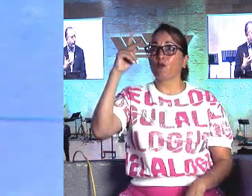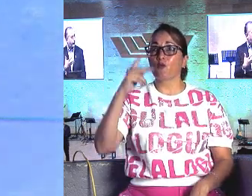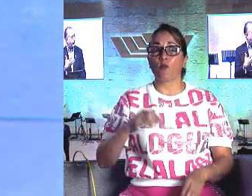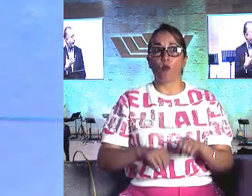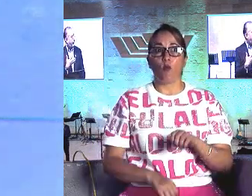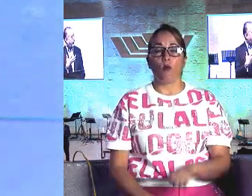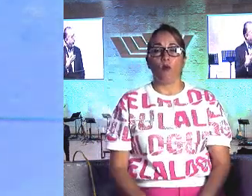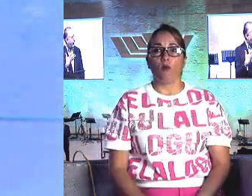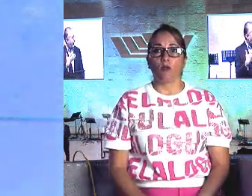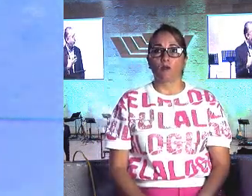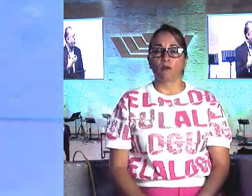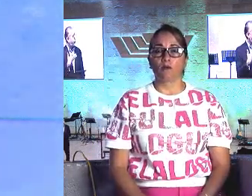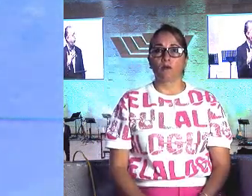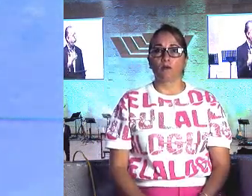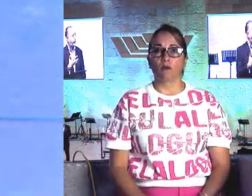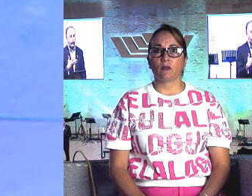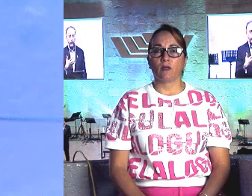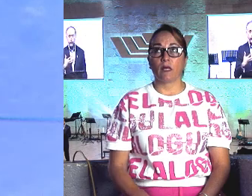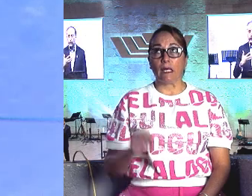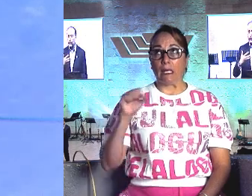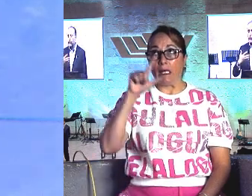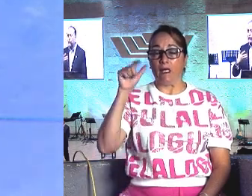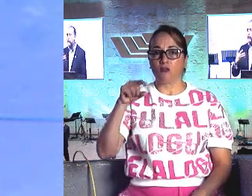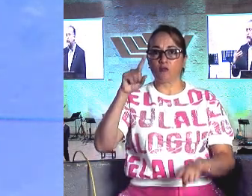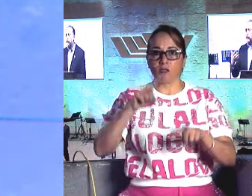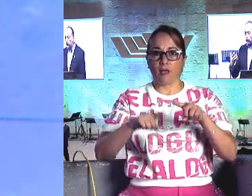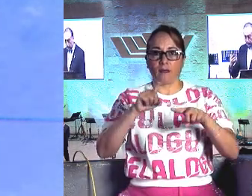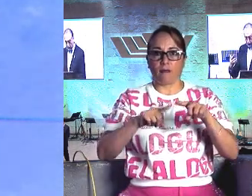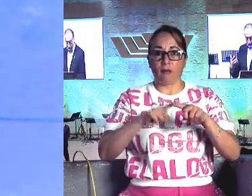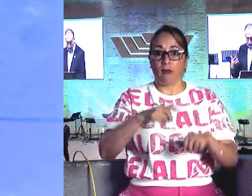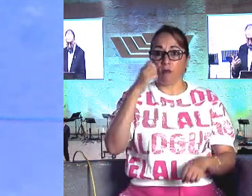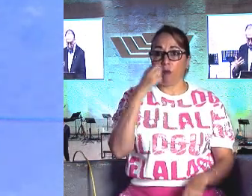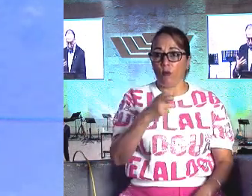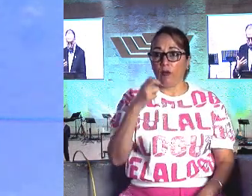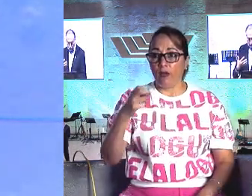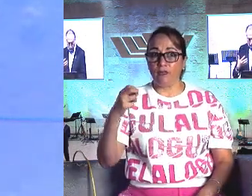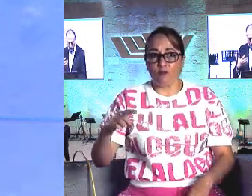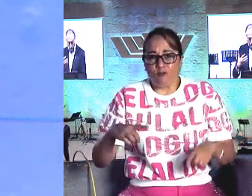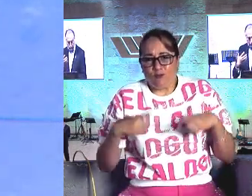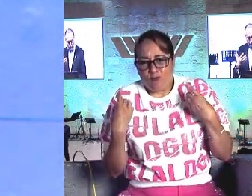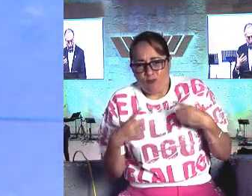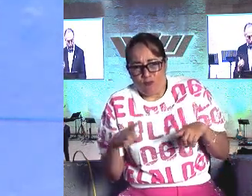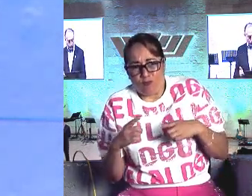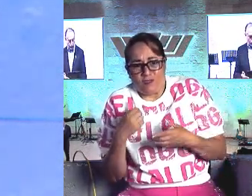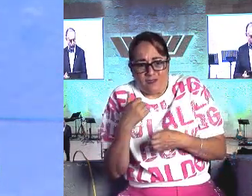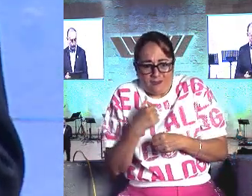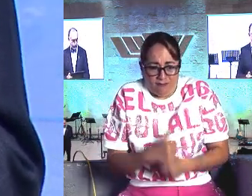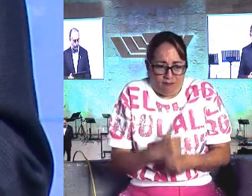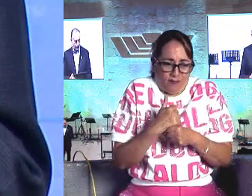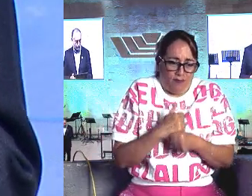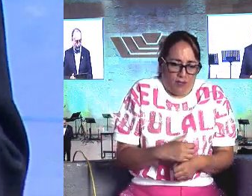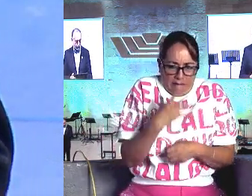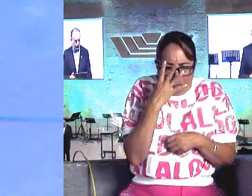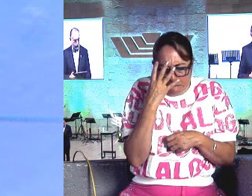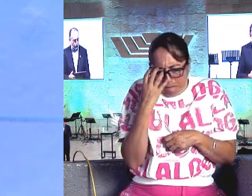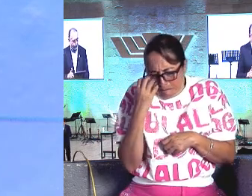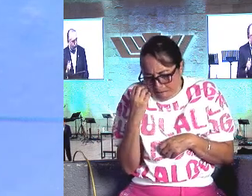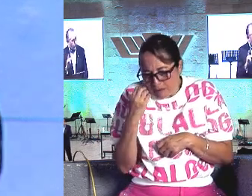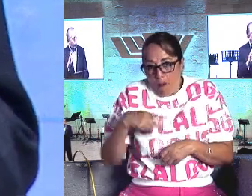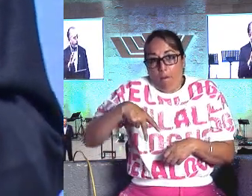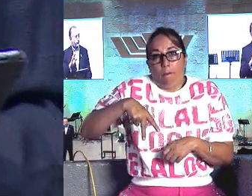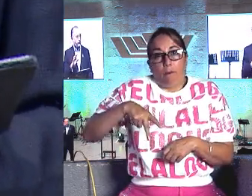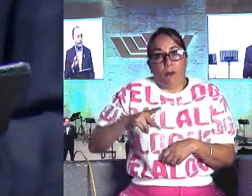libres de esas presiones y de esa aflicción y de ese sufrimiento y de esa amargura.